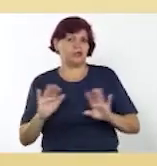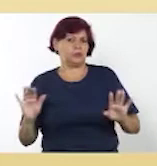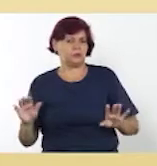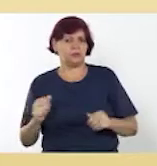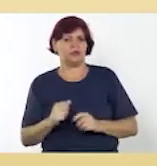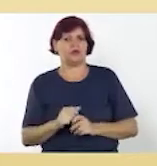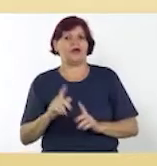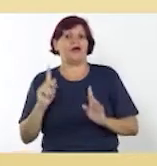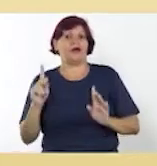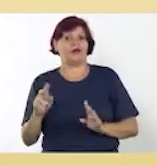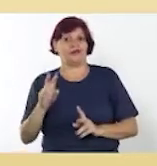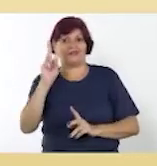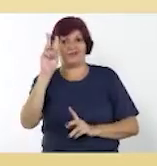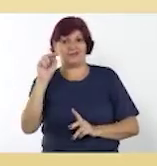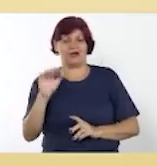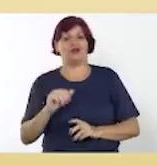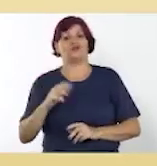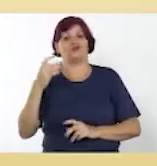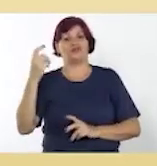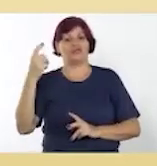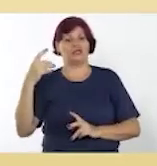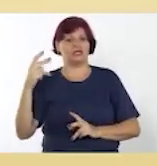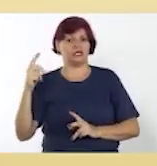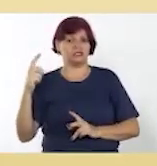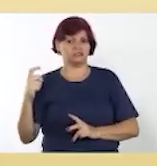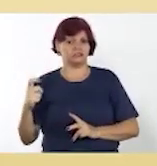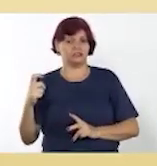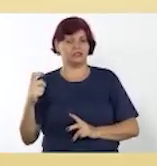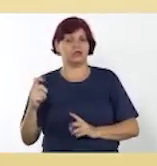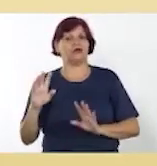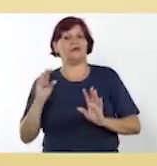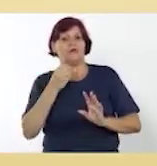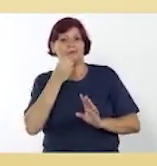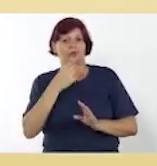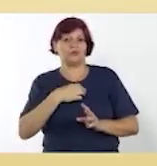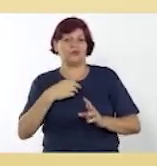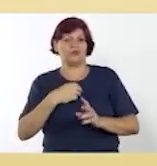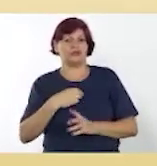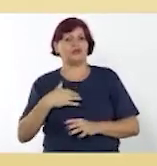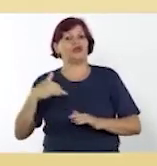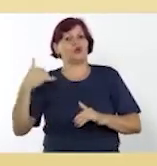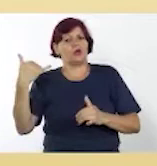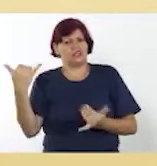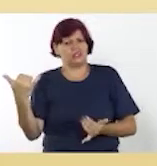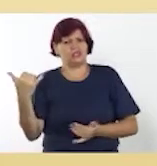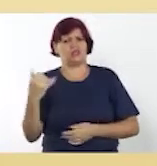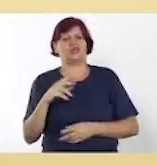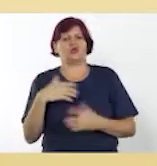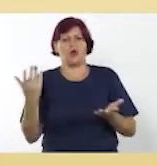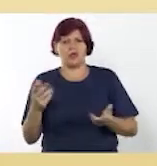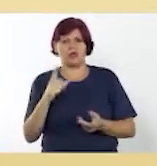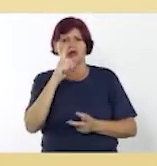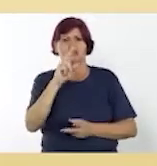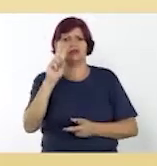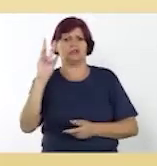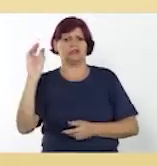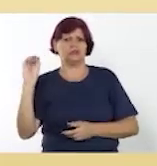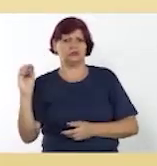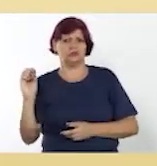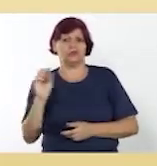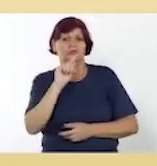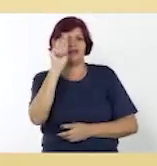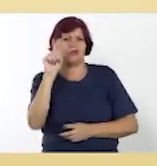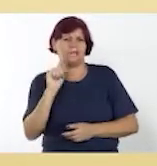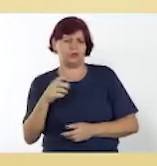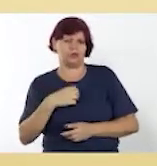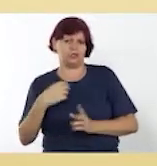X, podemos tener el valor de la variable Y, que es 120. La incógnita que tenía ¿Cuántas latas